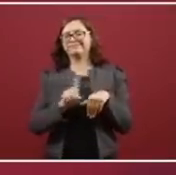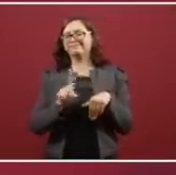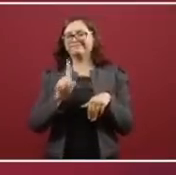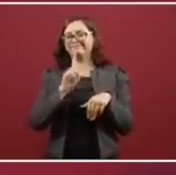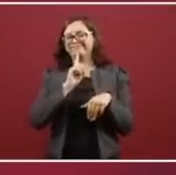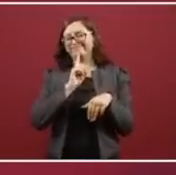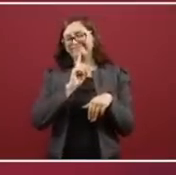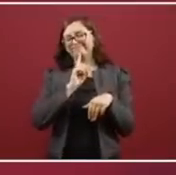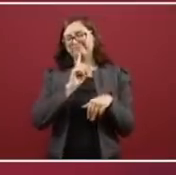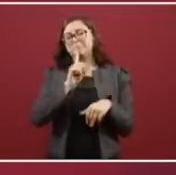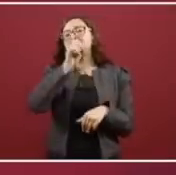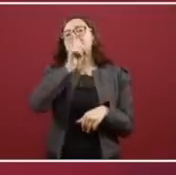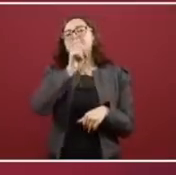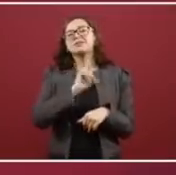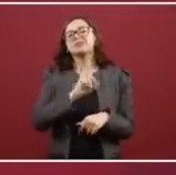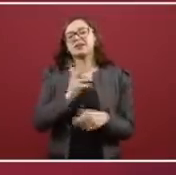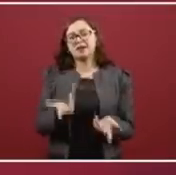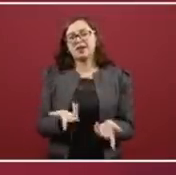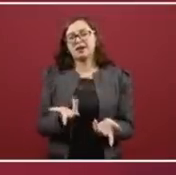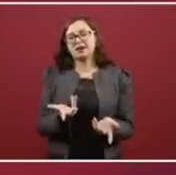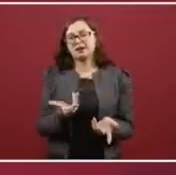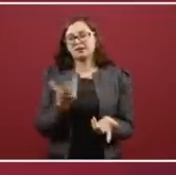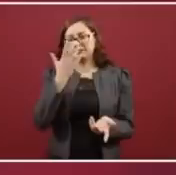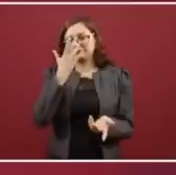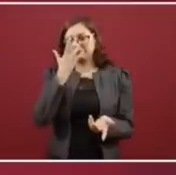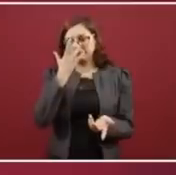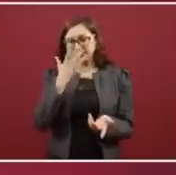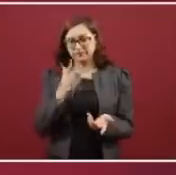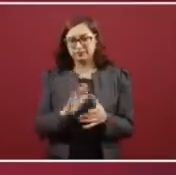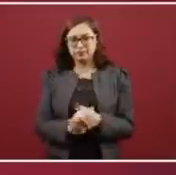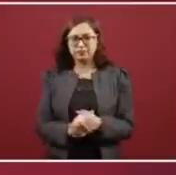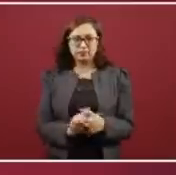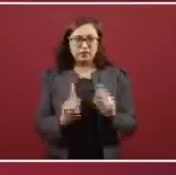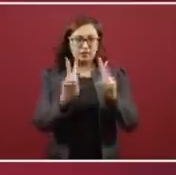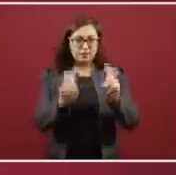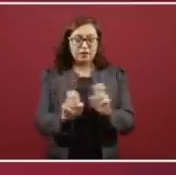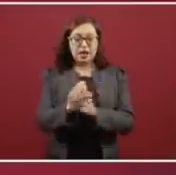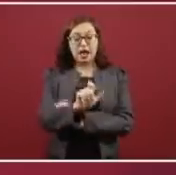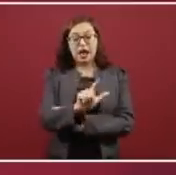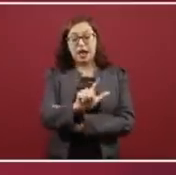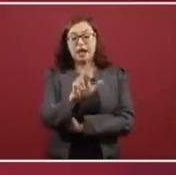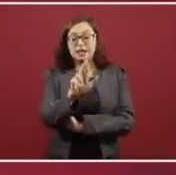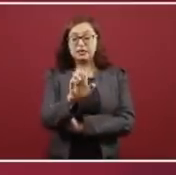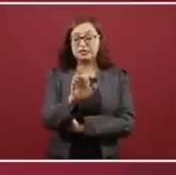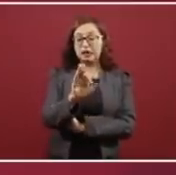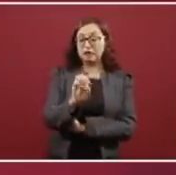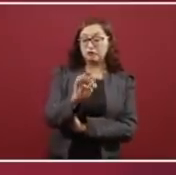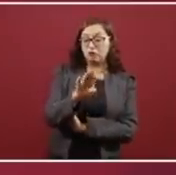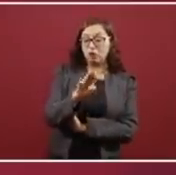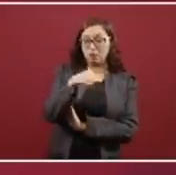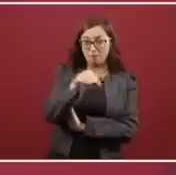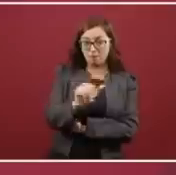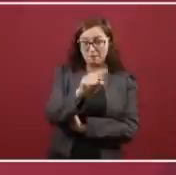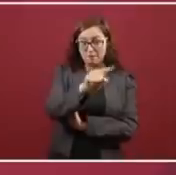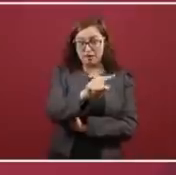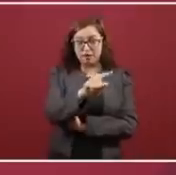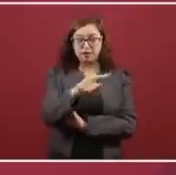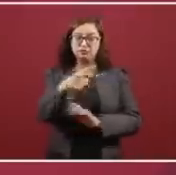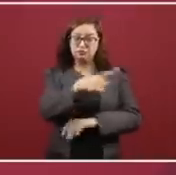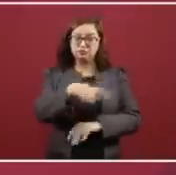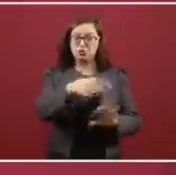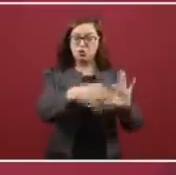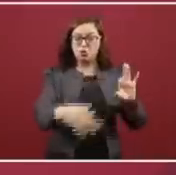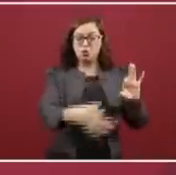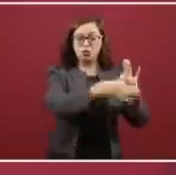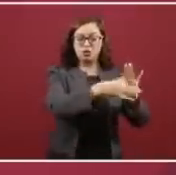en este caso en el caso del reforma al movimiento